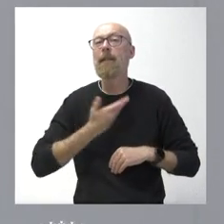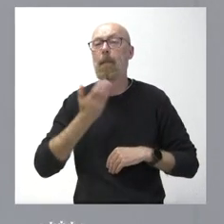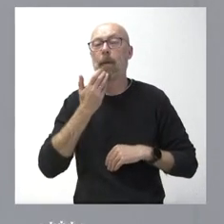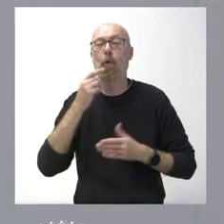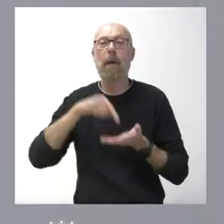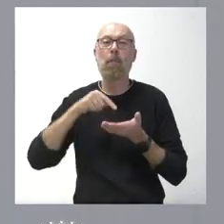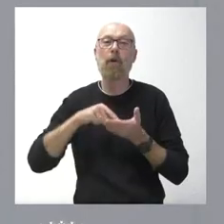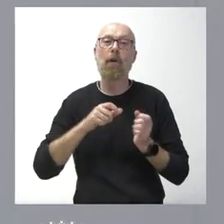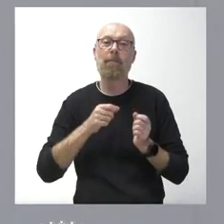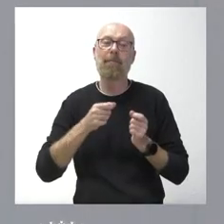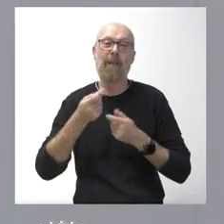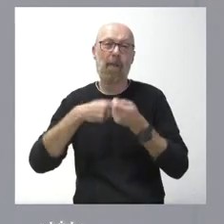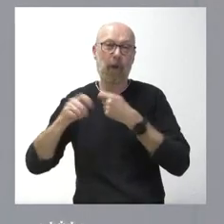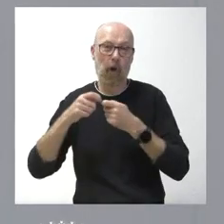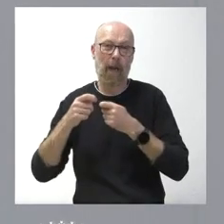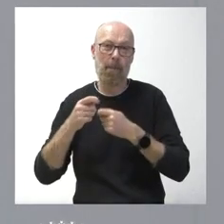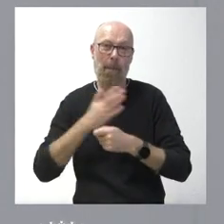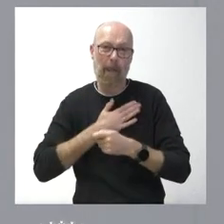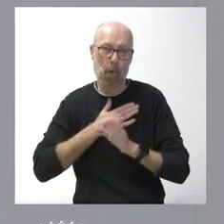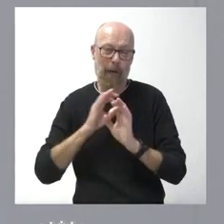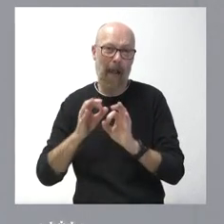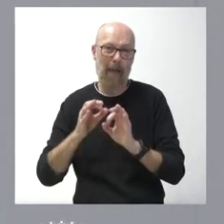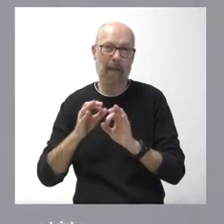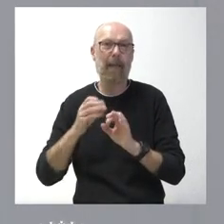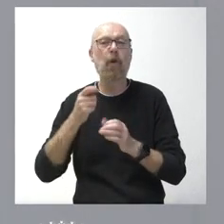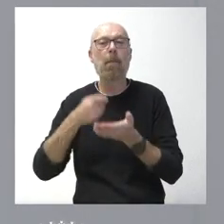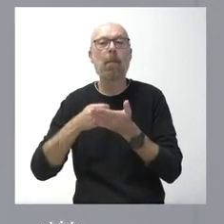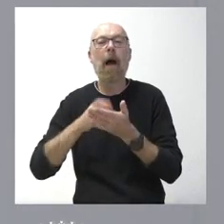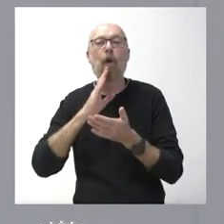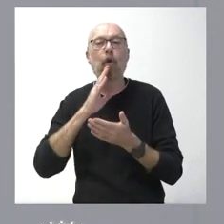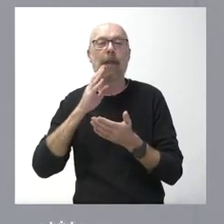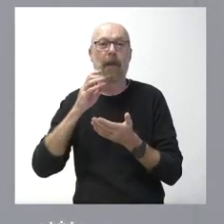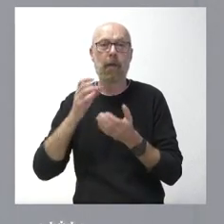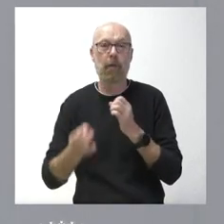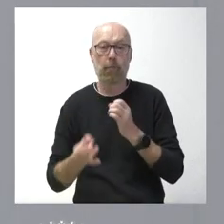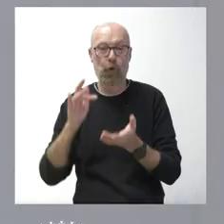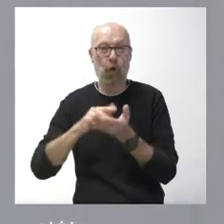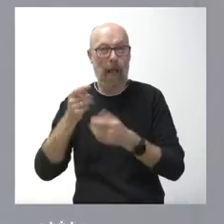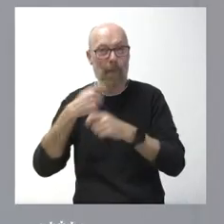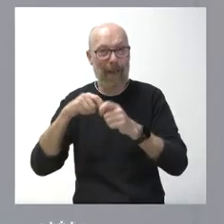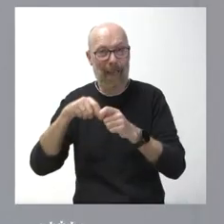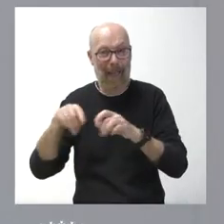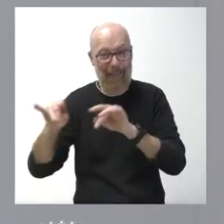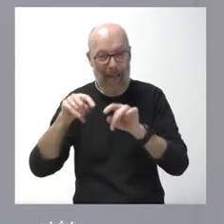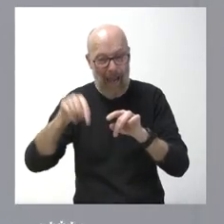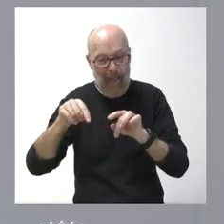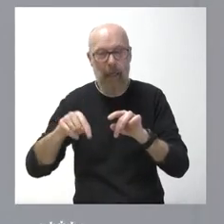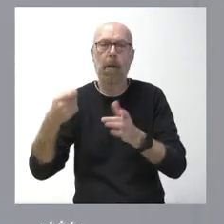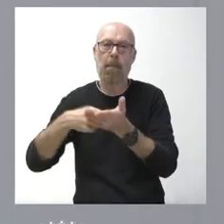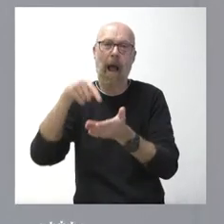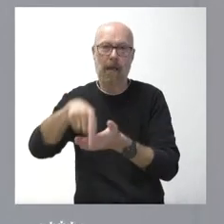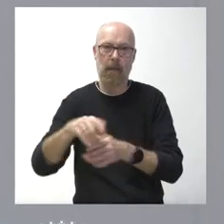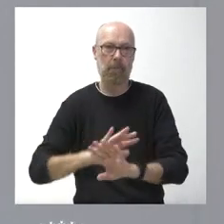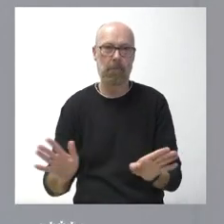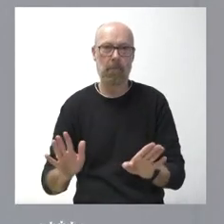patrimoniales el impuesto de transmisiones patrimoniales se paga en aquella comunidad Autónoma en la que se produce la transmisión y por tanto si